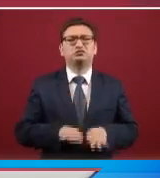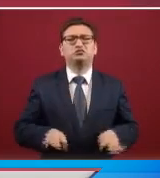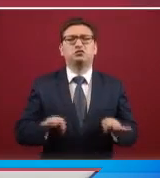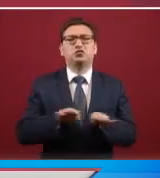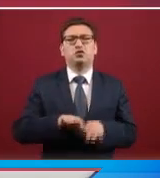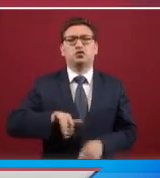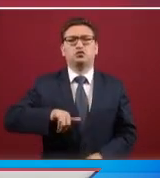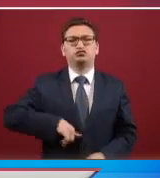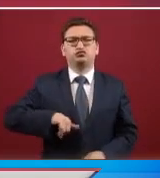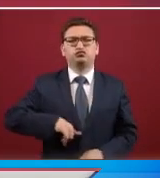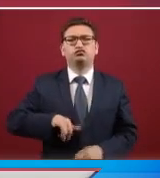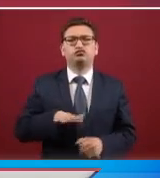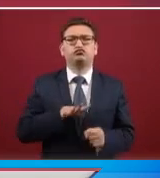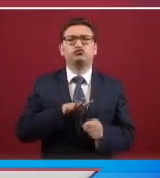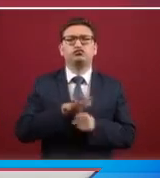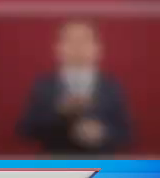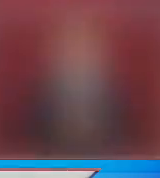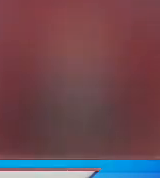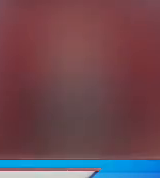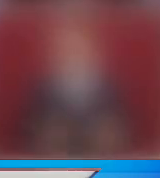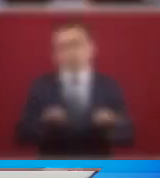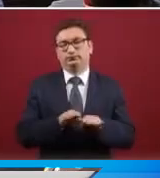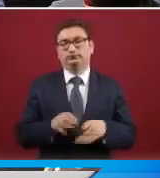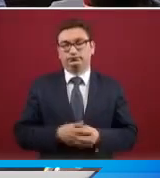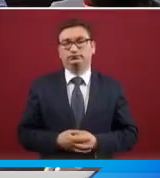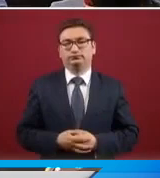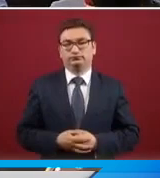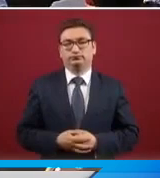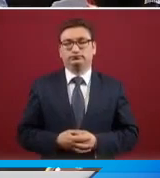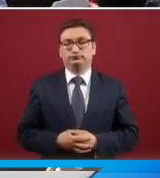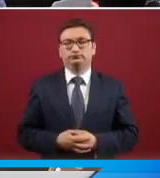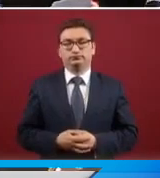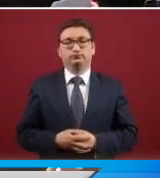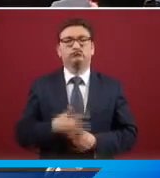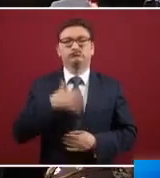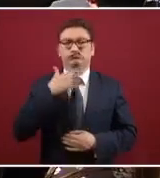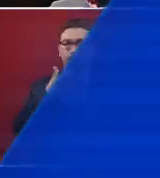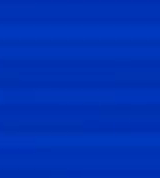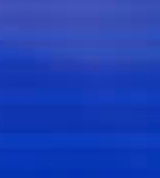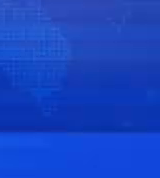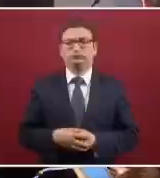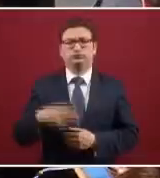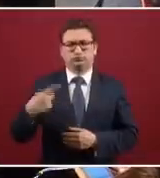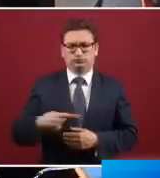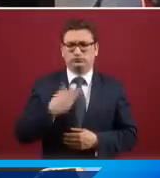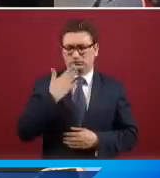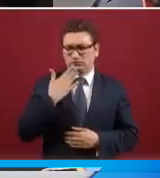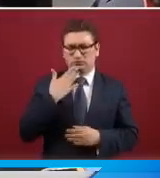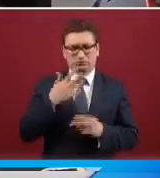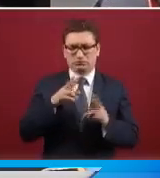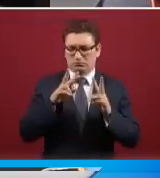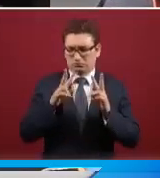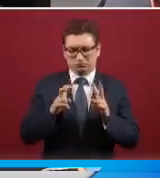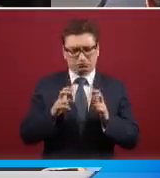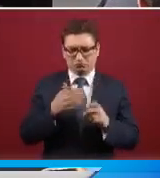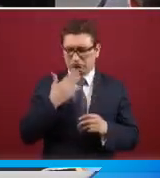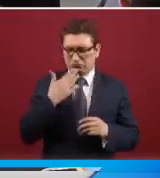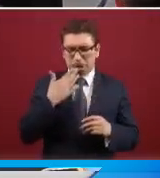migrantes mexicanos en Estados Unidos. Cero corrupción, cero impunidad. Ataques de